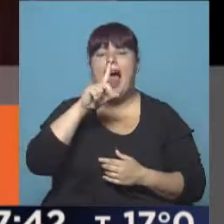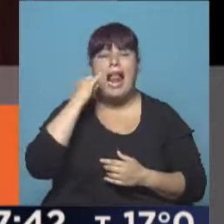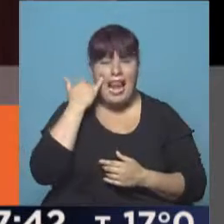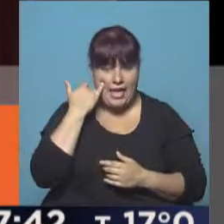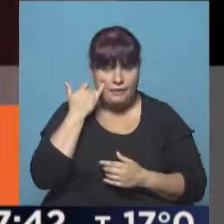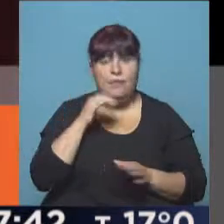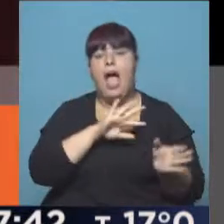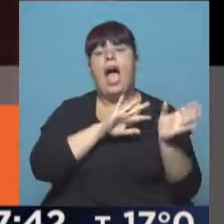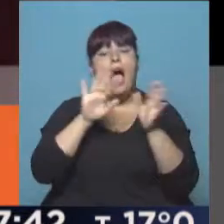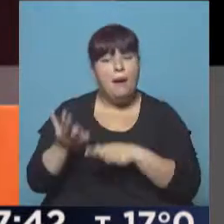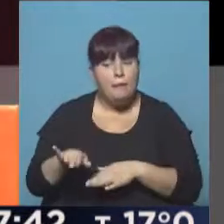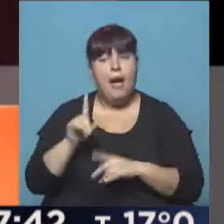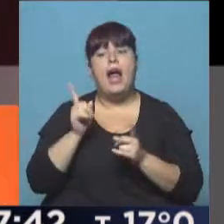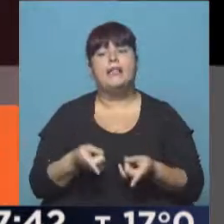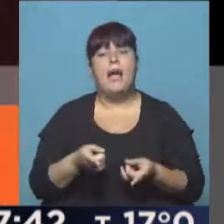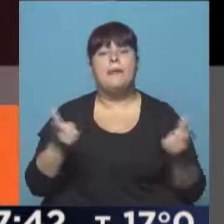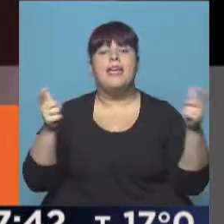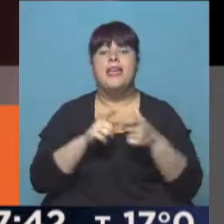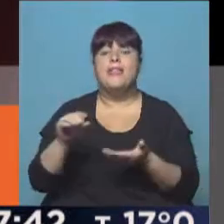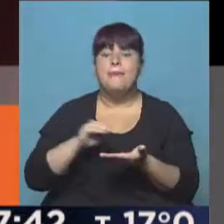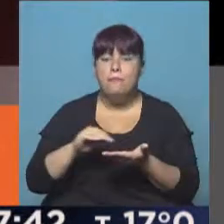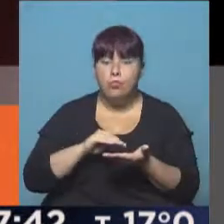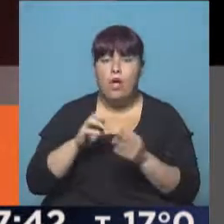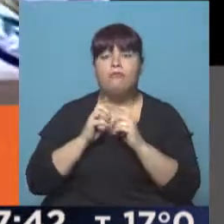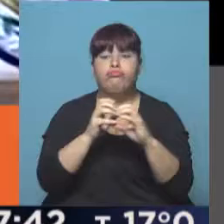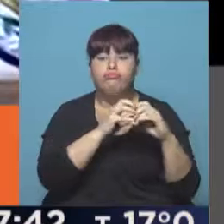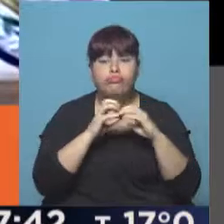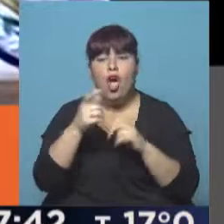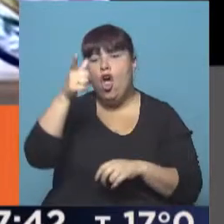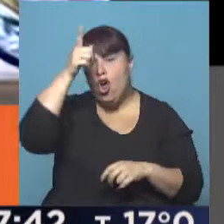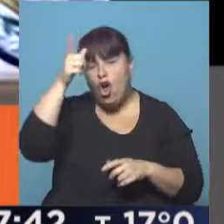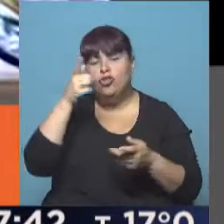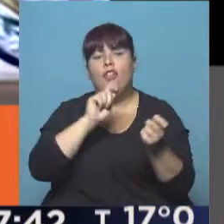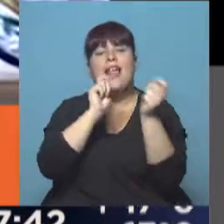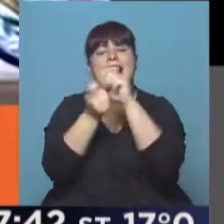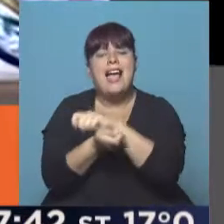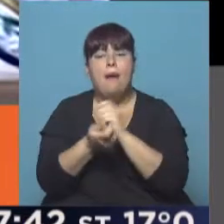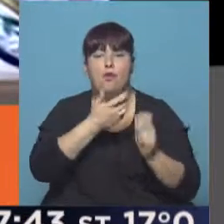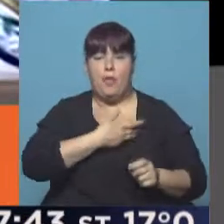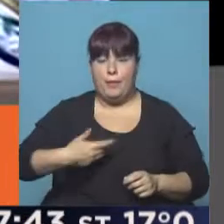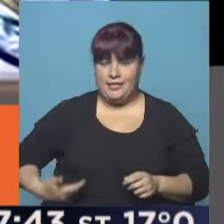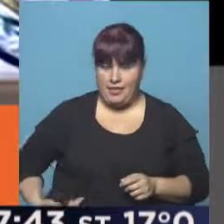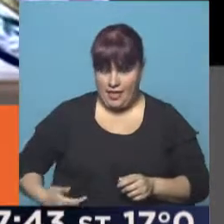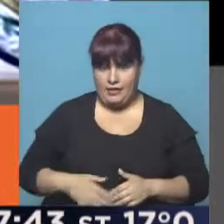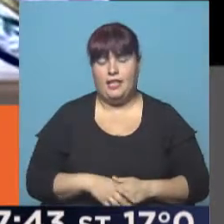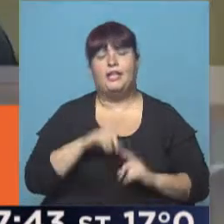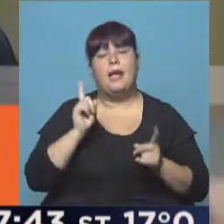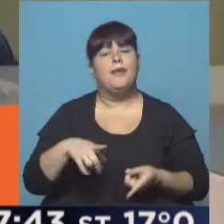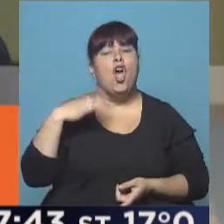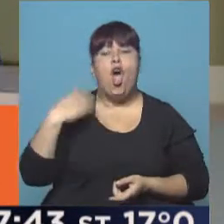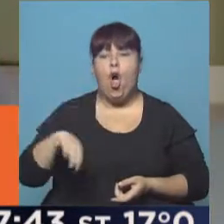por otro lado tenemos que hablar de la cámara de diputados- se va a tratar la regulación transición presidencial y la